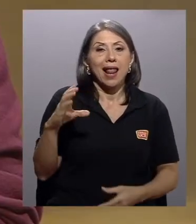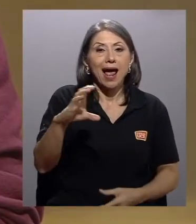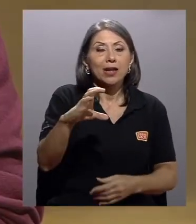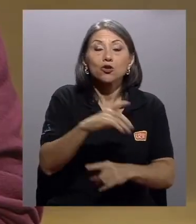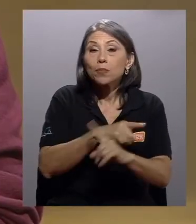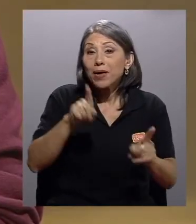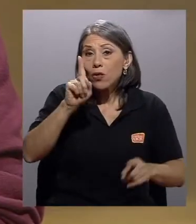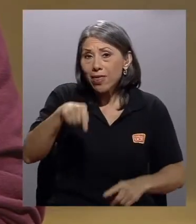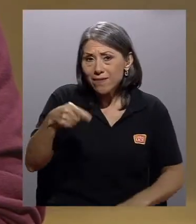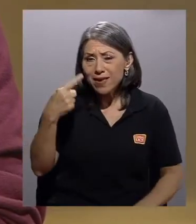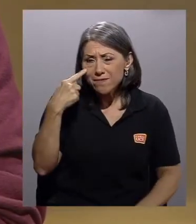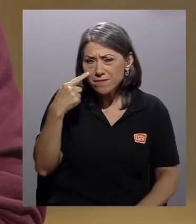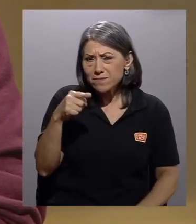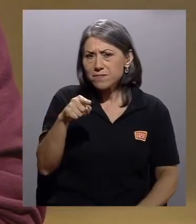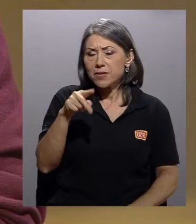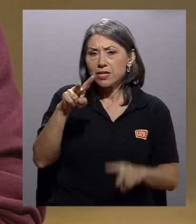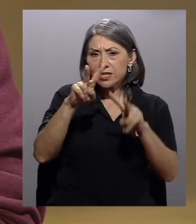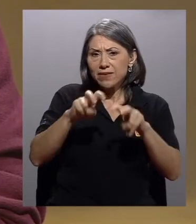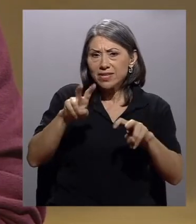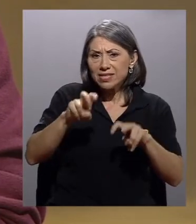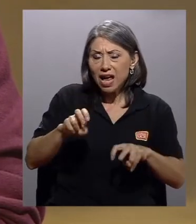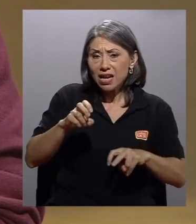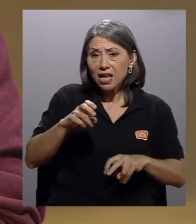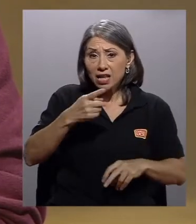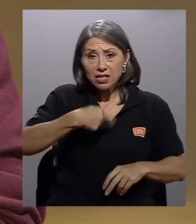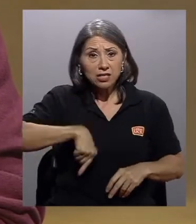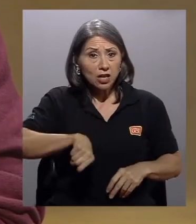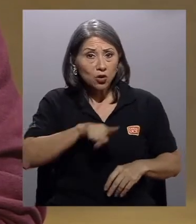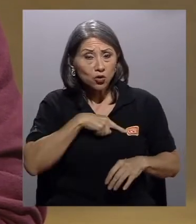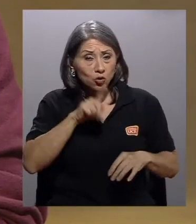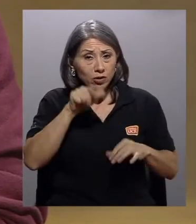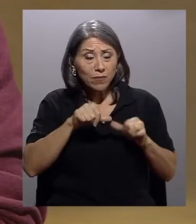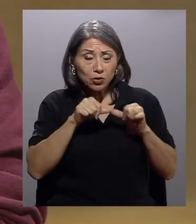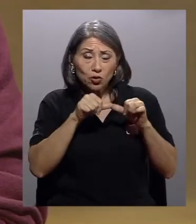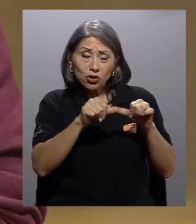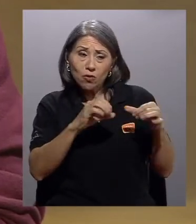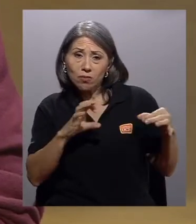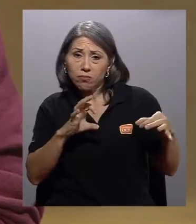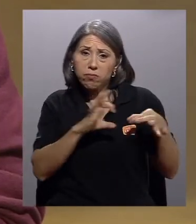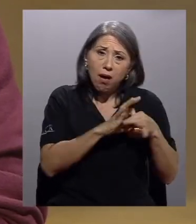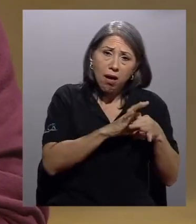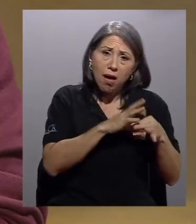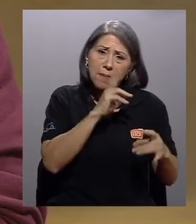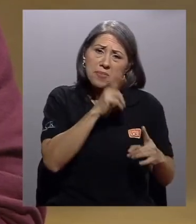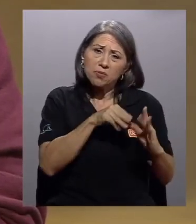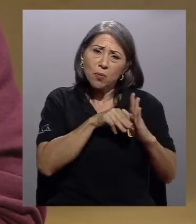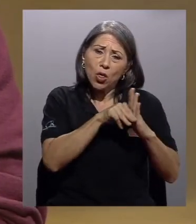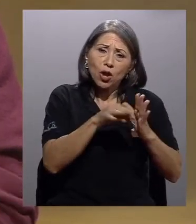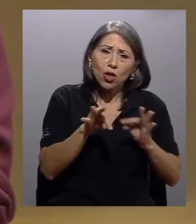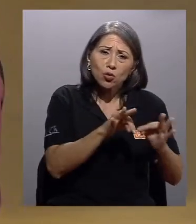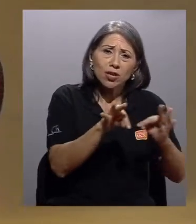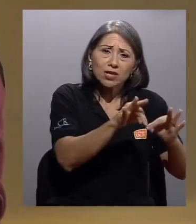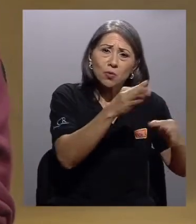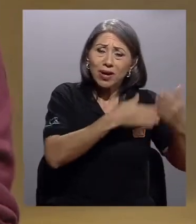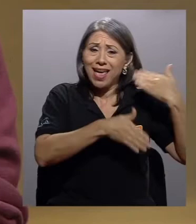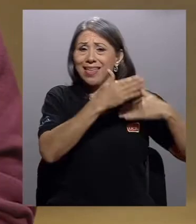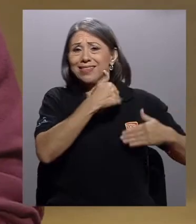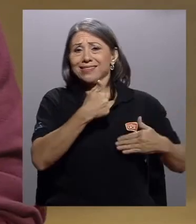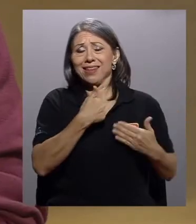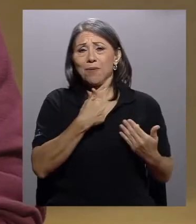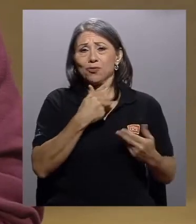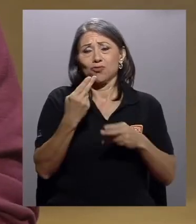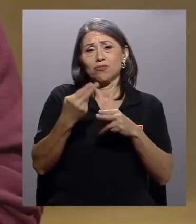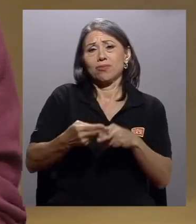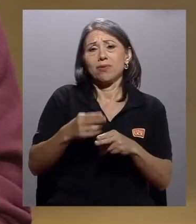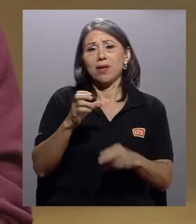hay que revisar si debemos seguir anclados, por ejemplo, al modelo de turismo que teníamos, que es un modelo de